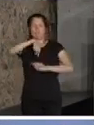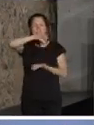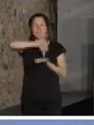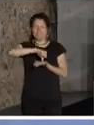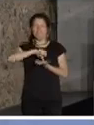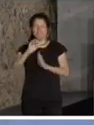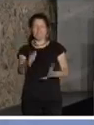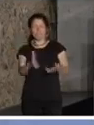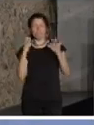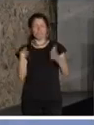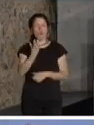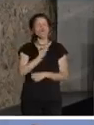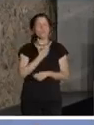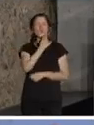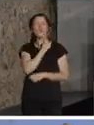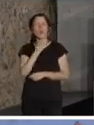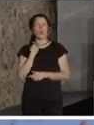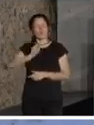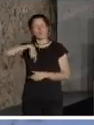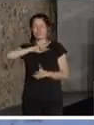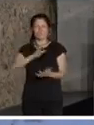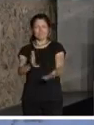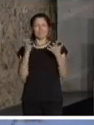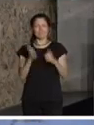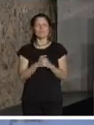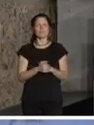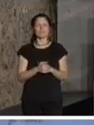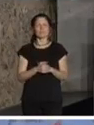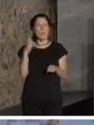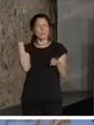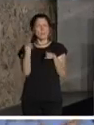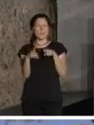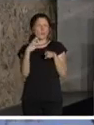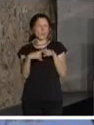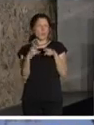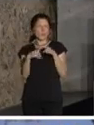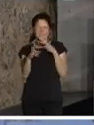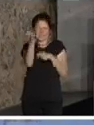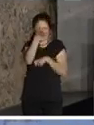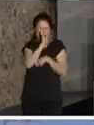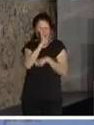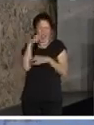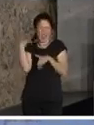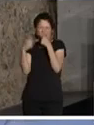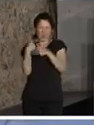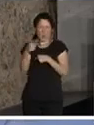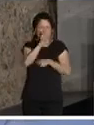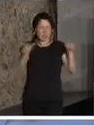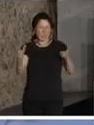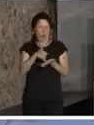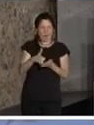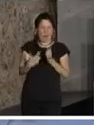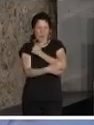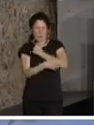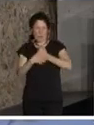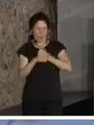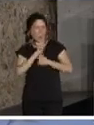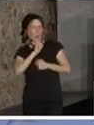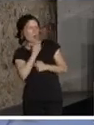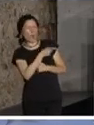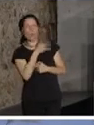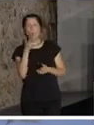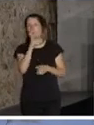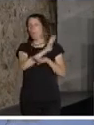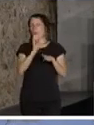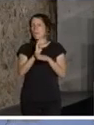esta ciudad al ayuntamiento de badajoz vamos a desterrar estas políticas clasistas y aporofóbicas que el partido popular